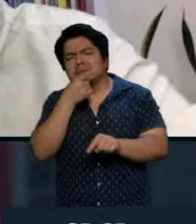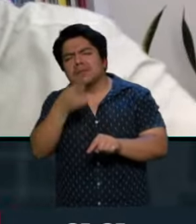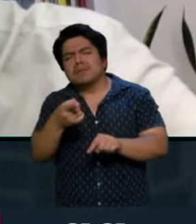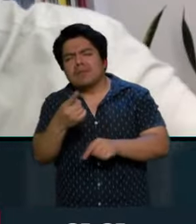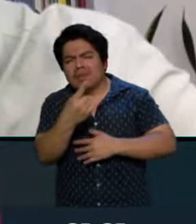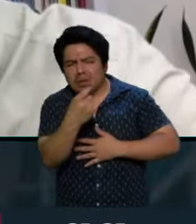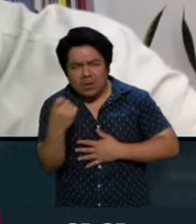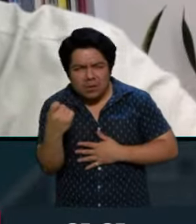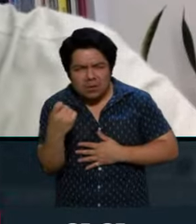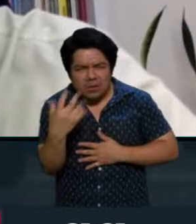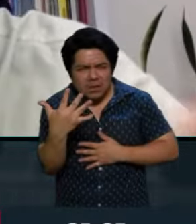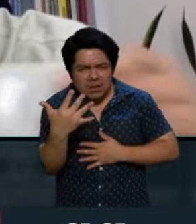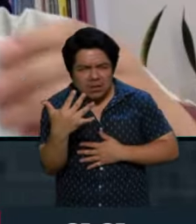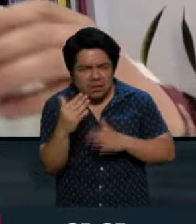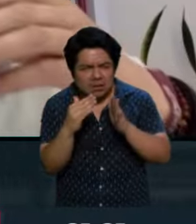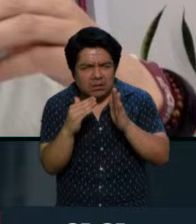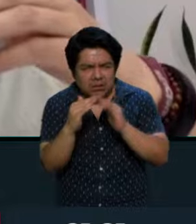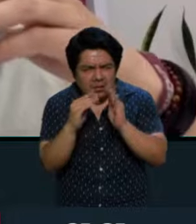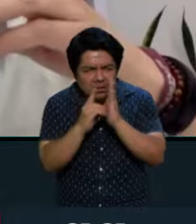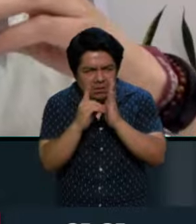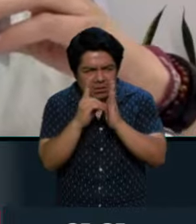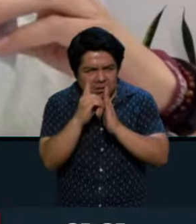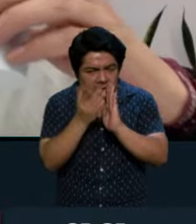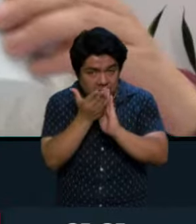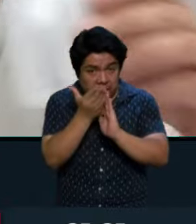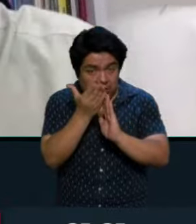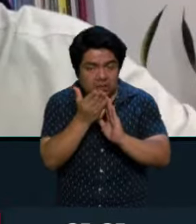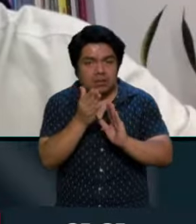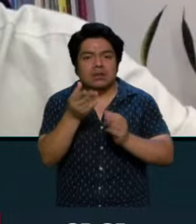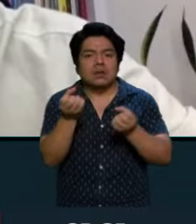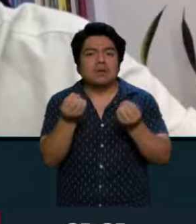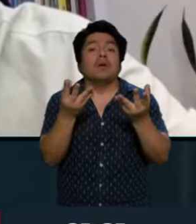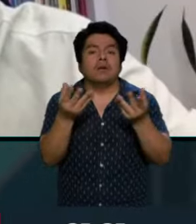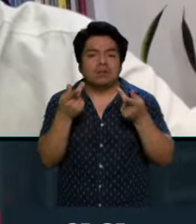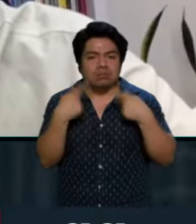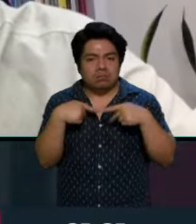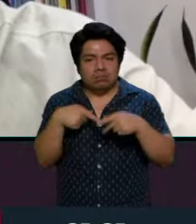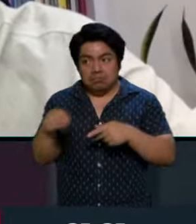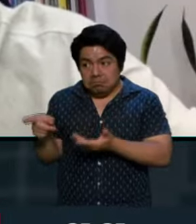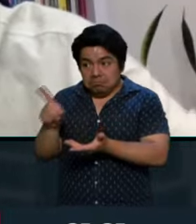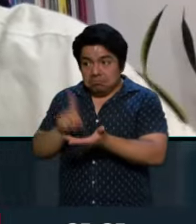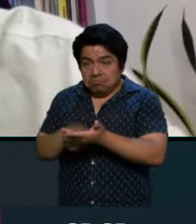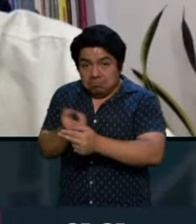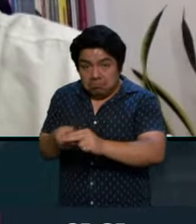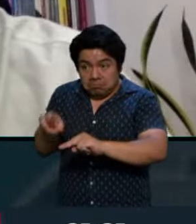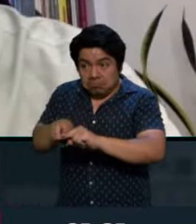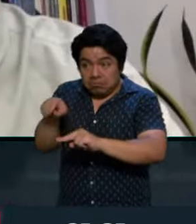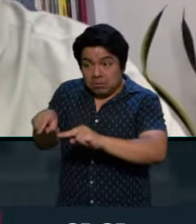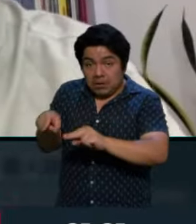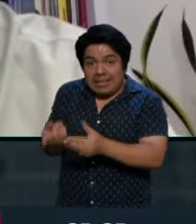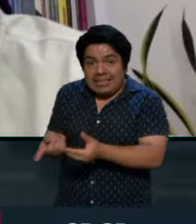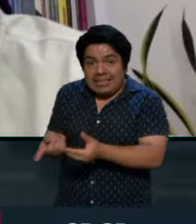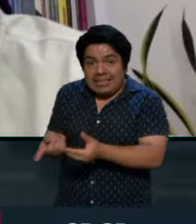de 150 viviendas las que se desarrollarán, pero ¿para cuántas personas podrán o cuántas personas podrán vivir en estas viviendas, pues? Bueno,